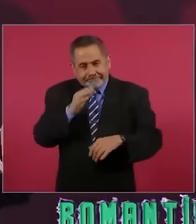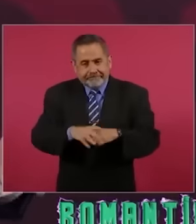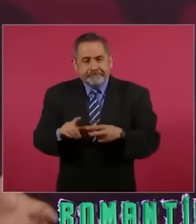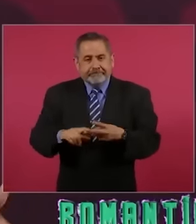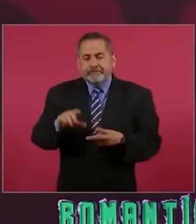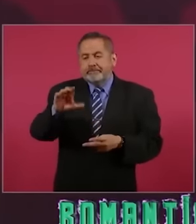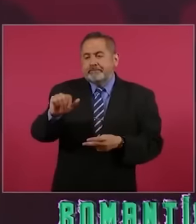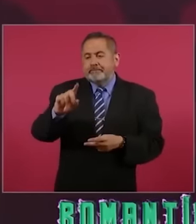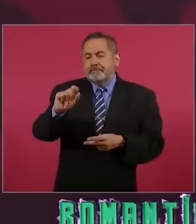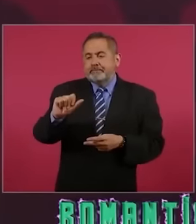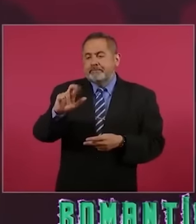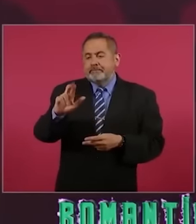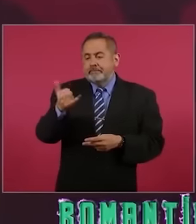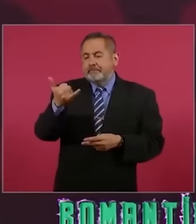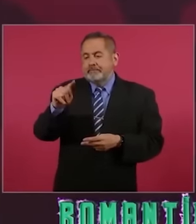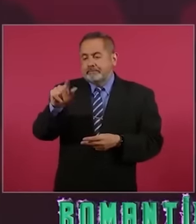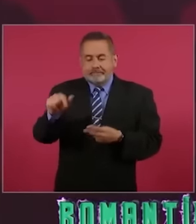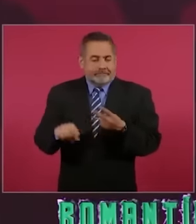Cadereyta,